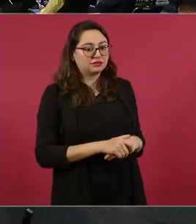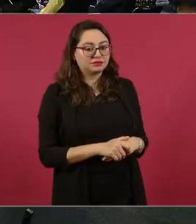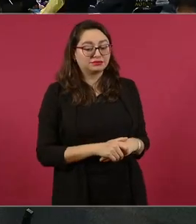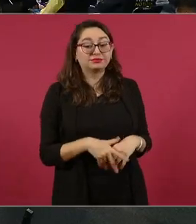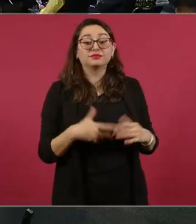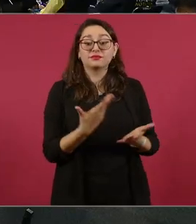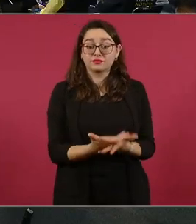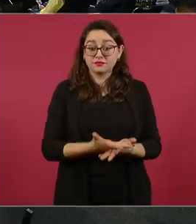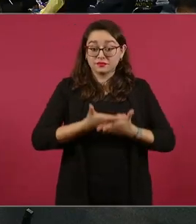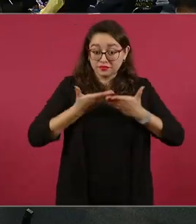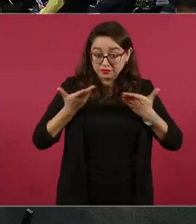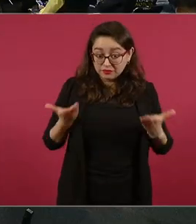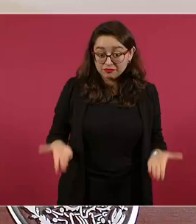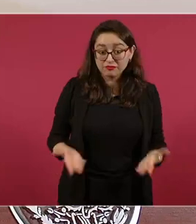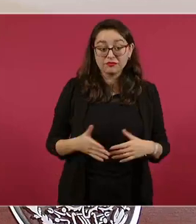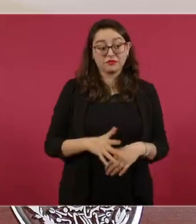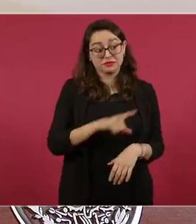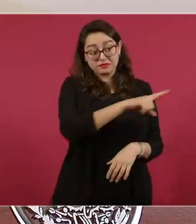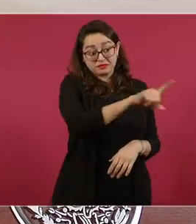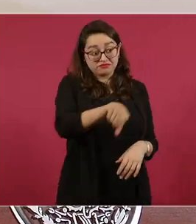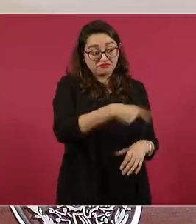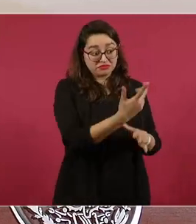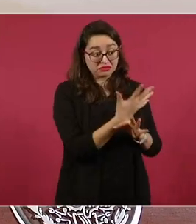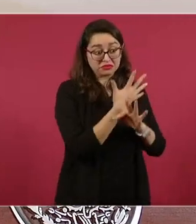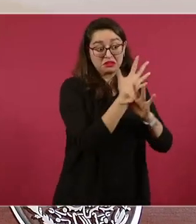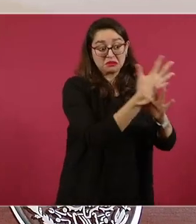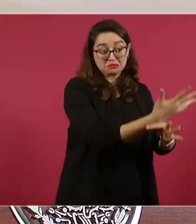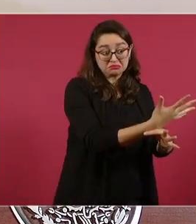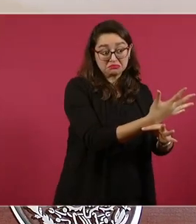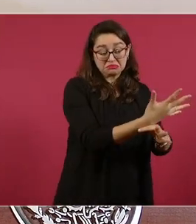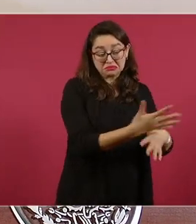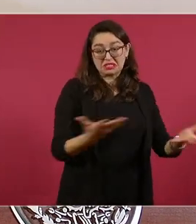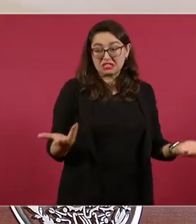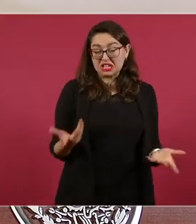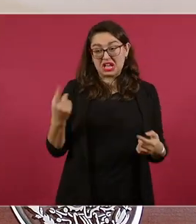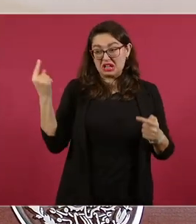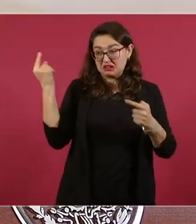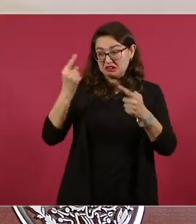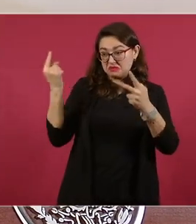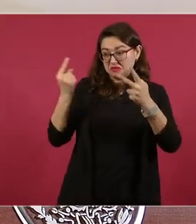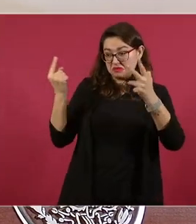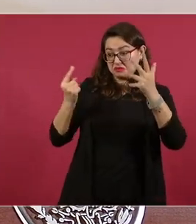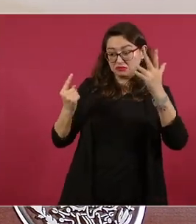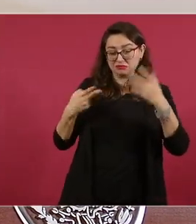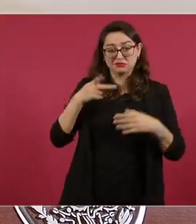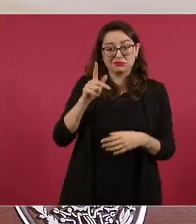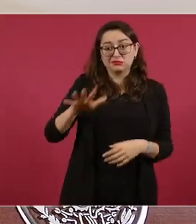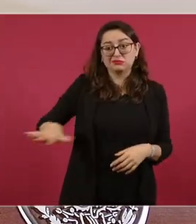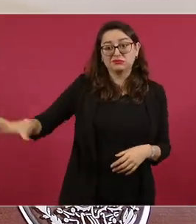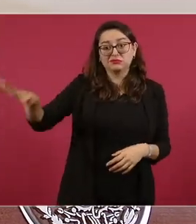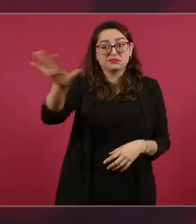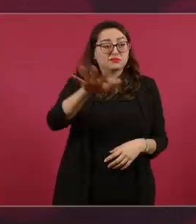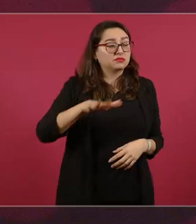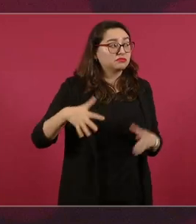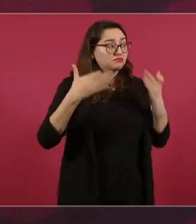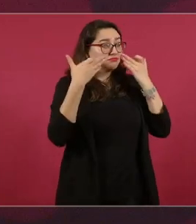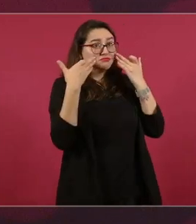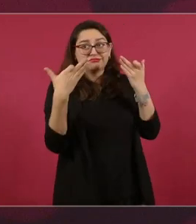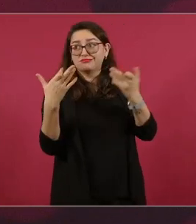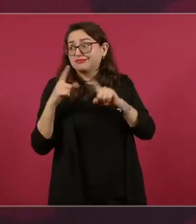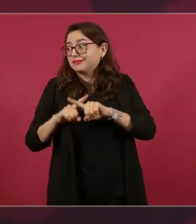sí están recibiendo un poco más, lo que antes no pasaba.